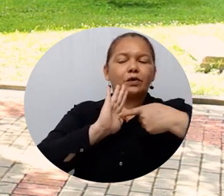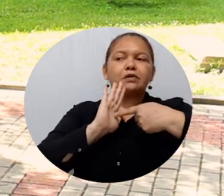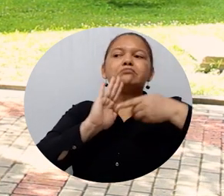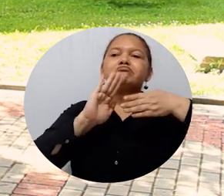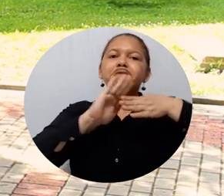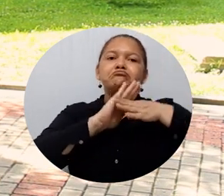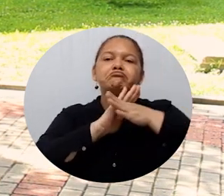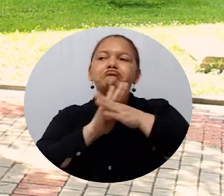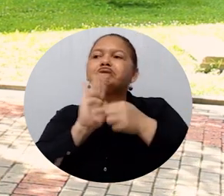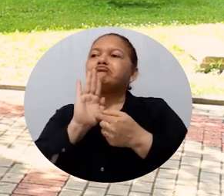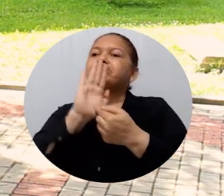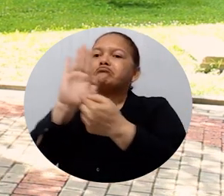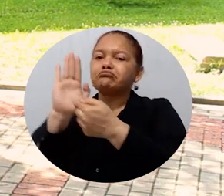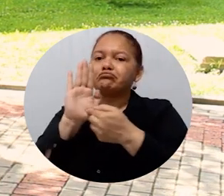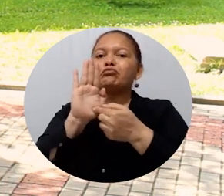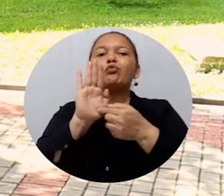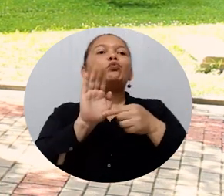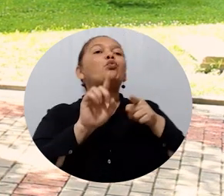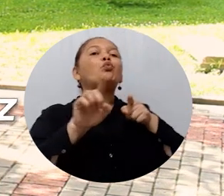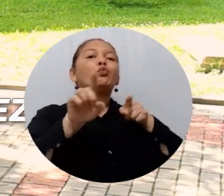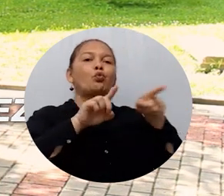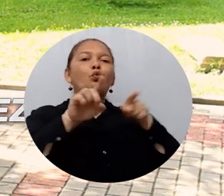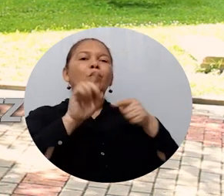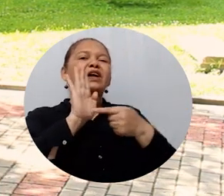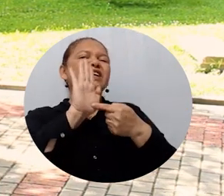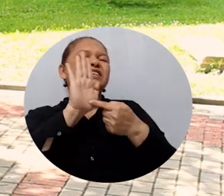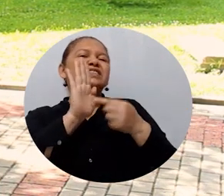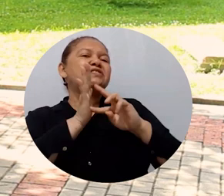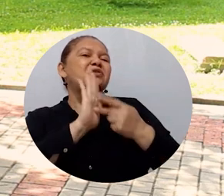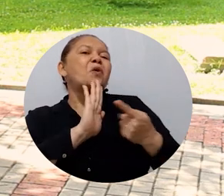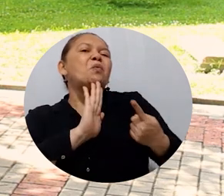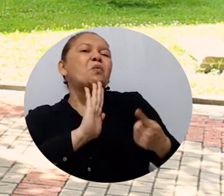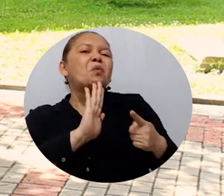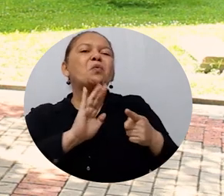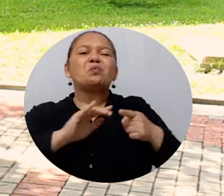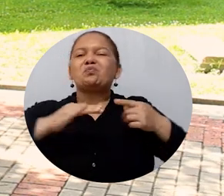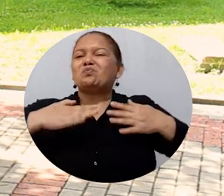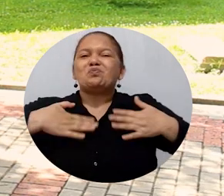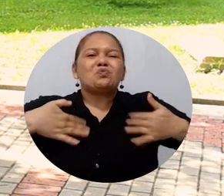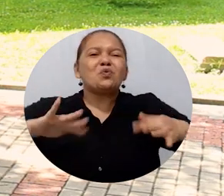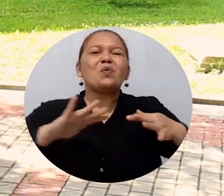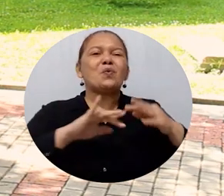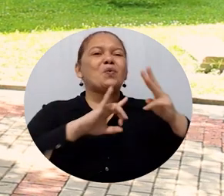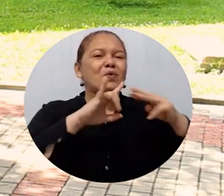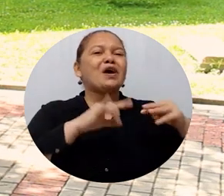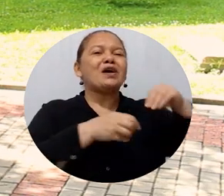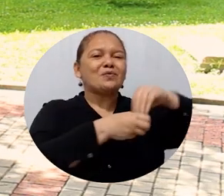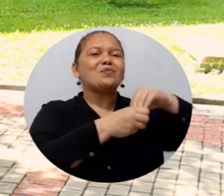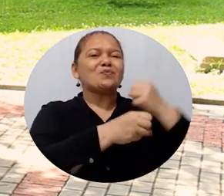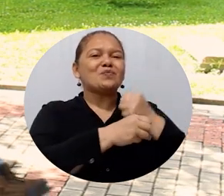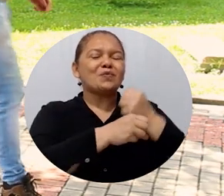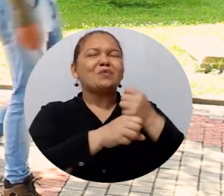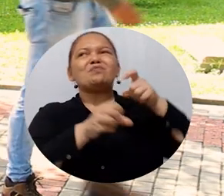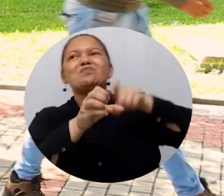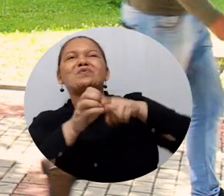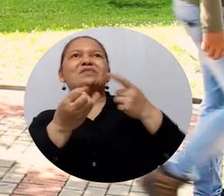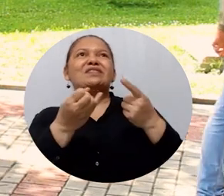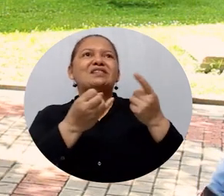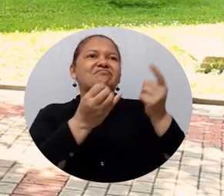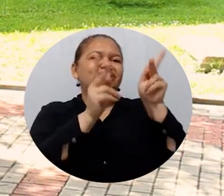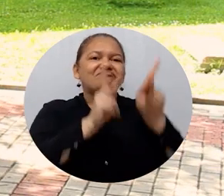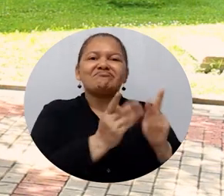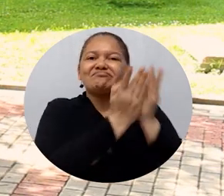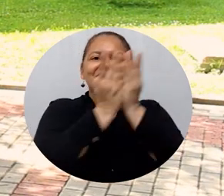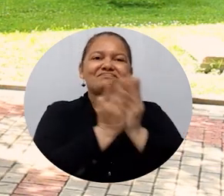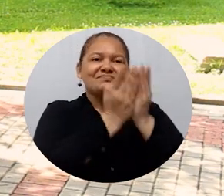que lo único que indica es que usted un funcionario activo en esta universidad de cualquier tipo de funcionarios puede ser